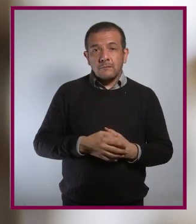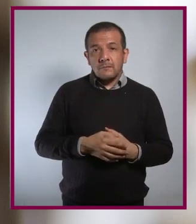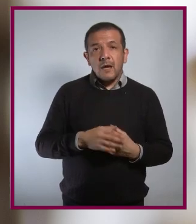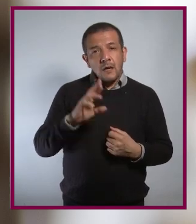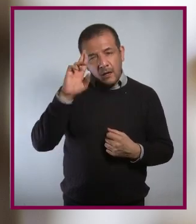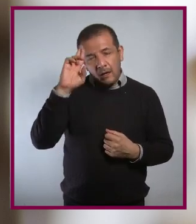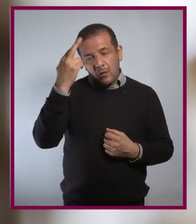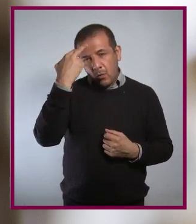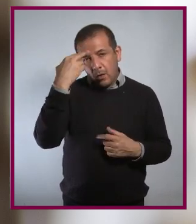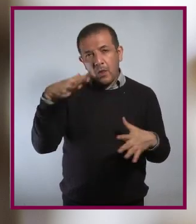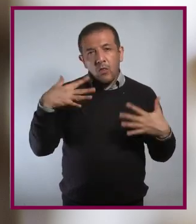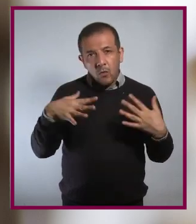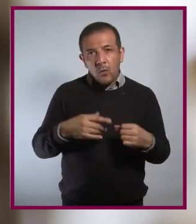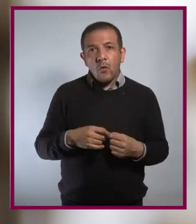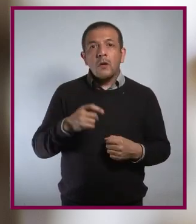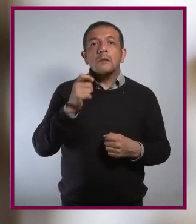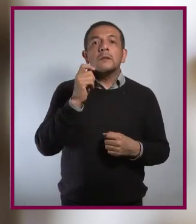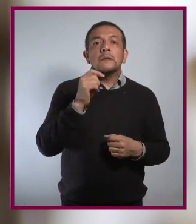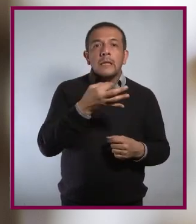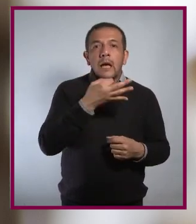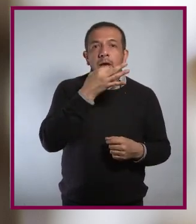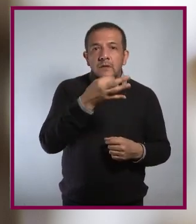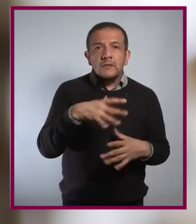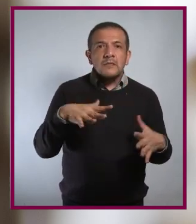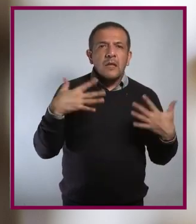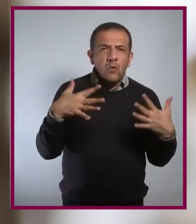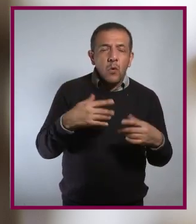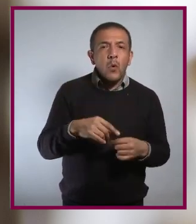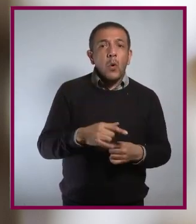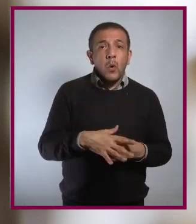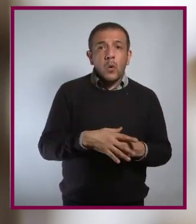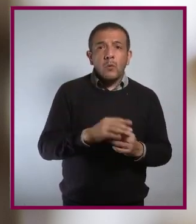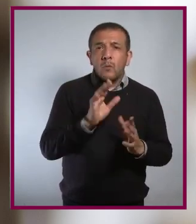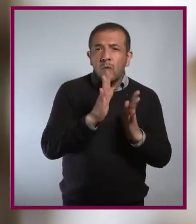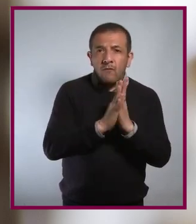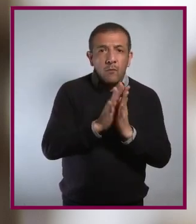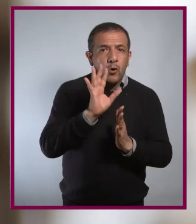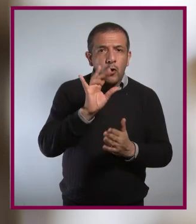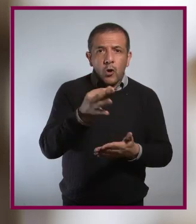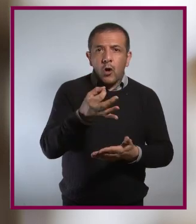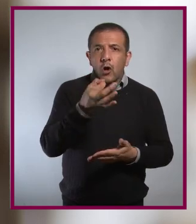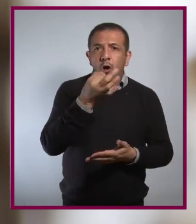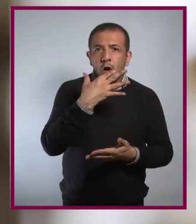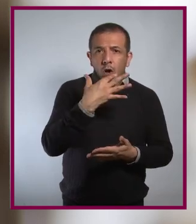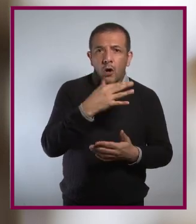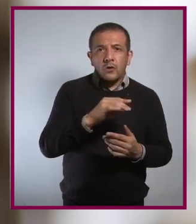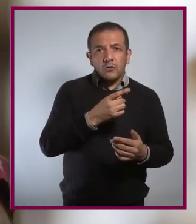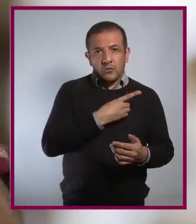el dolor nos avisa que algo no está bien. No te automediques.